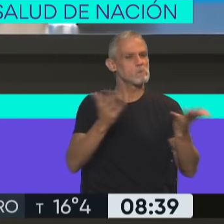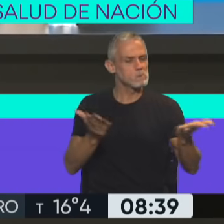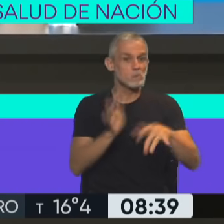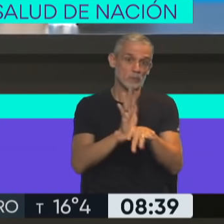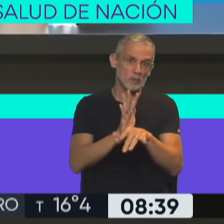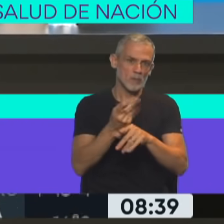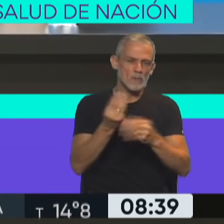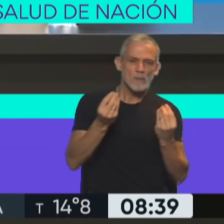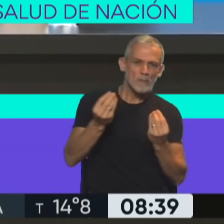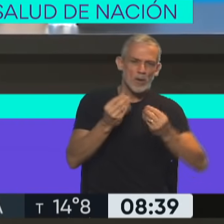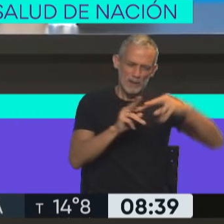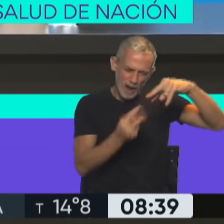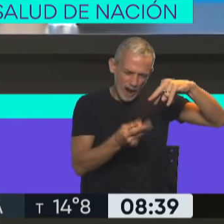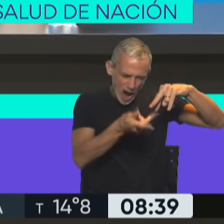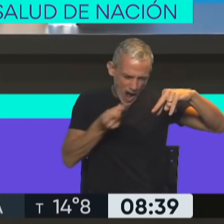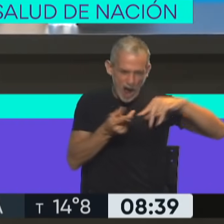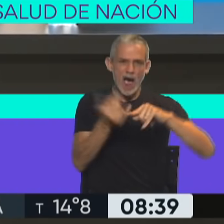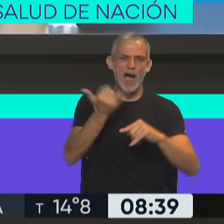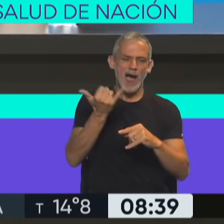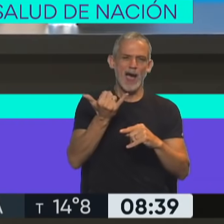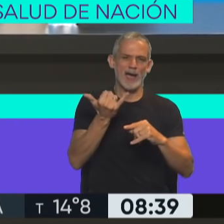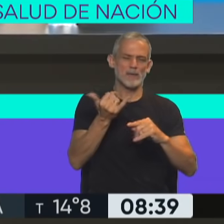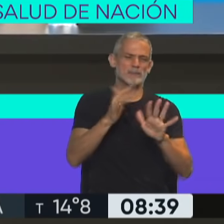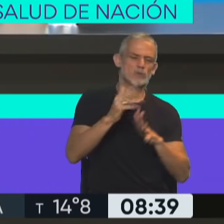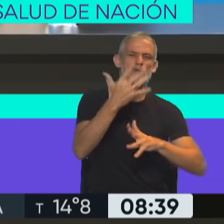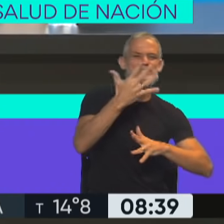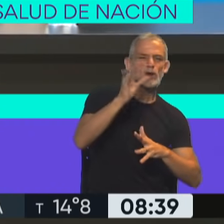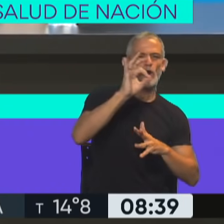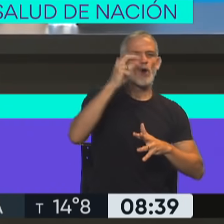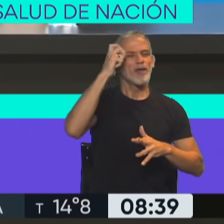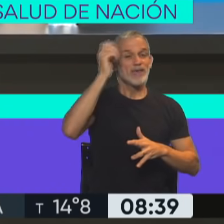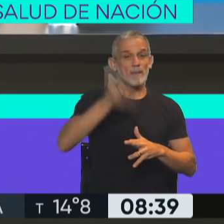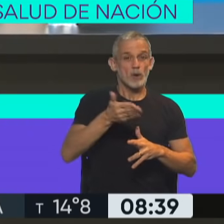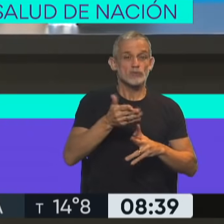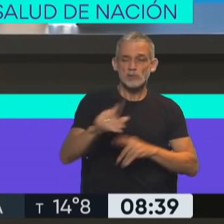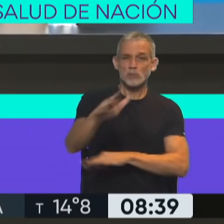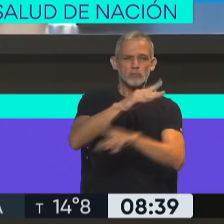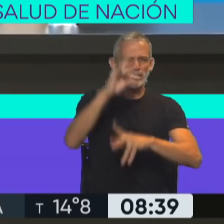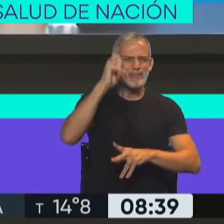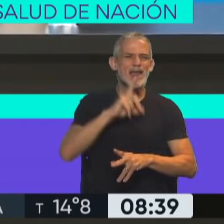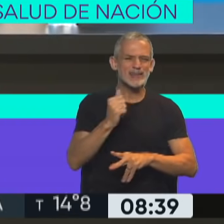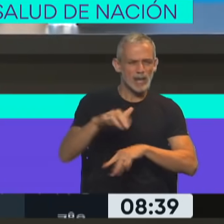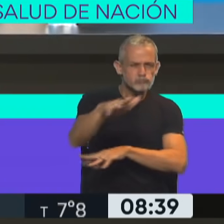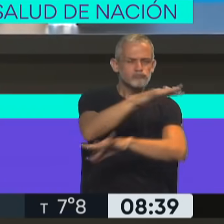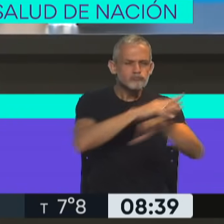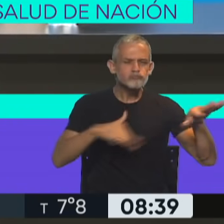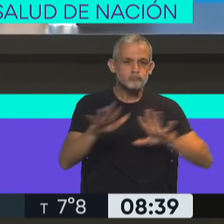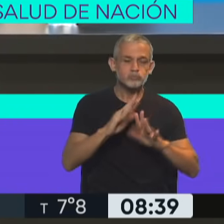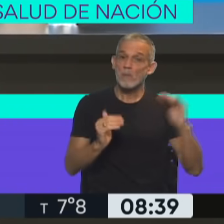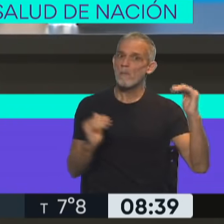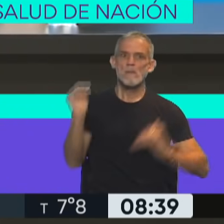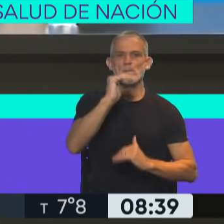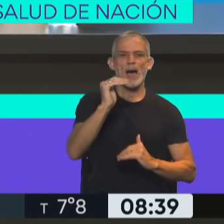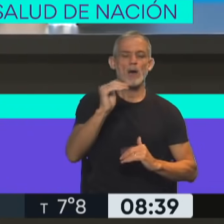por la vigilancia genómica, tenemos menos entre el 5 y el 10% de circulación de variante Delta. La variante